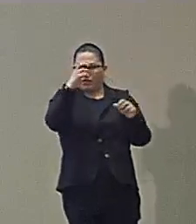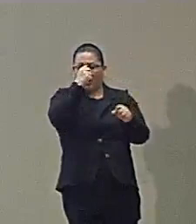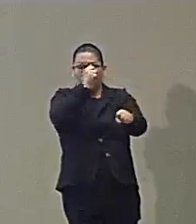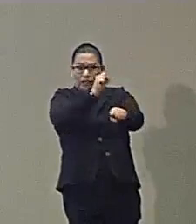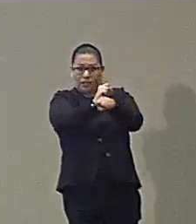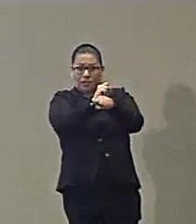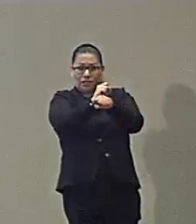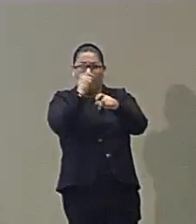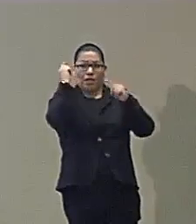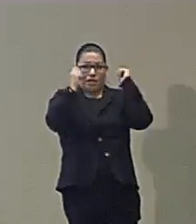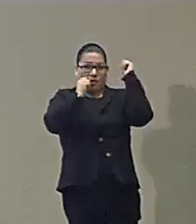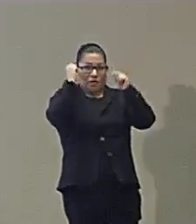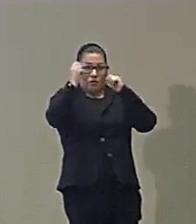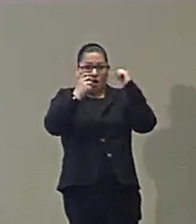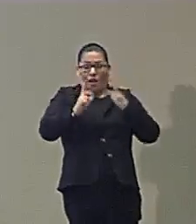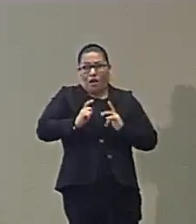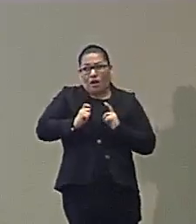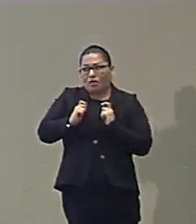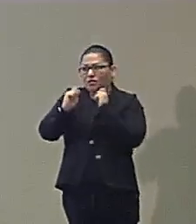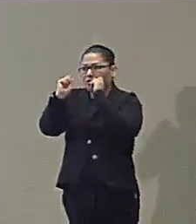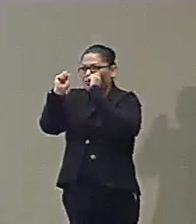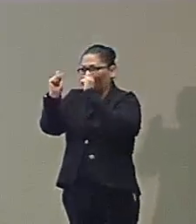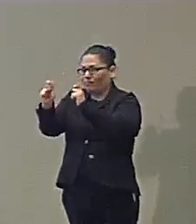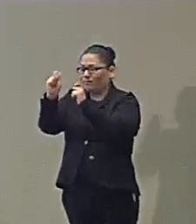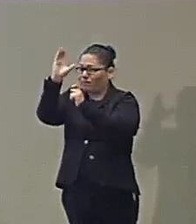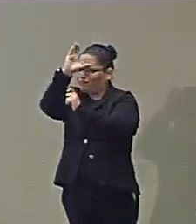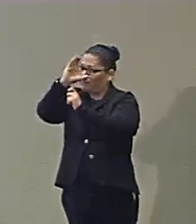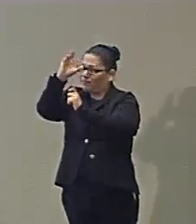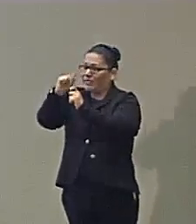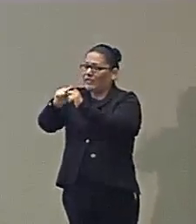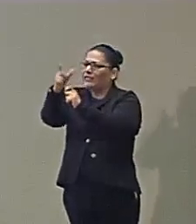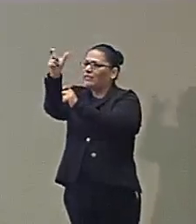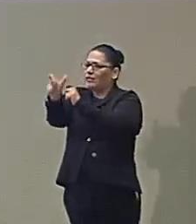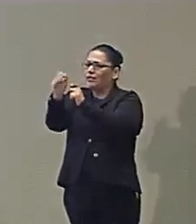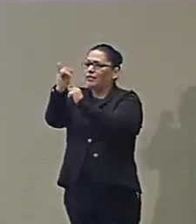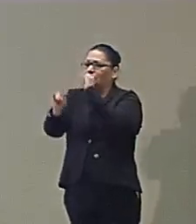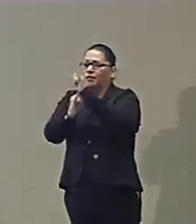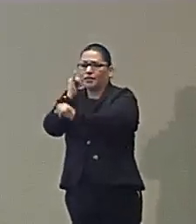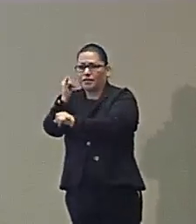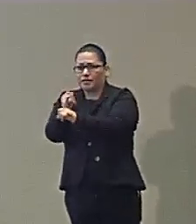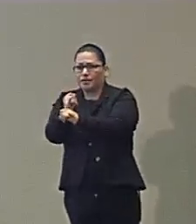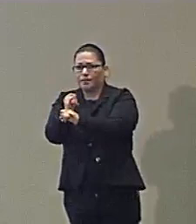turismo le ha dado a la cultura en nuestra imagen internacional